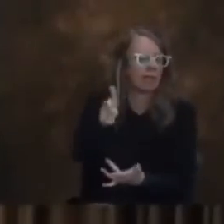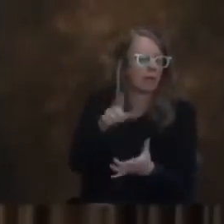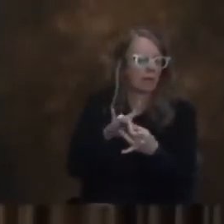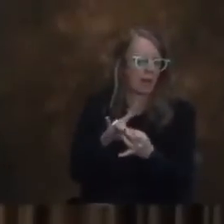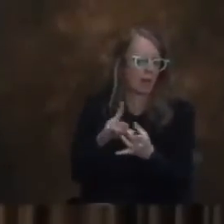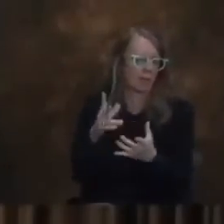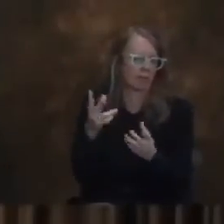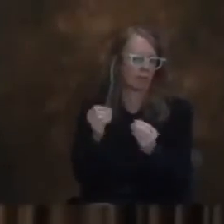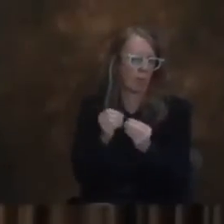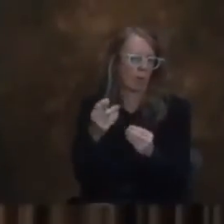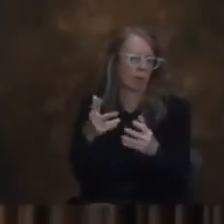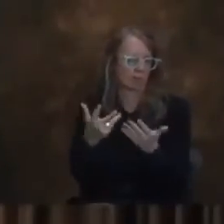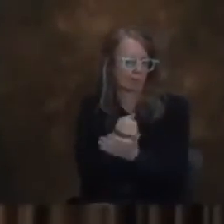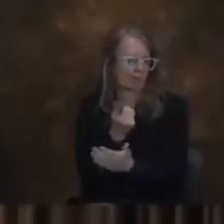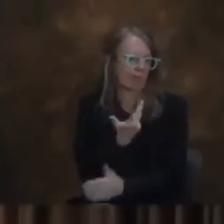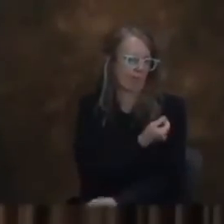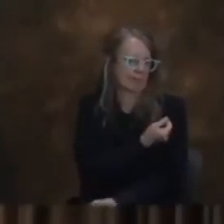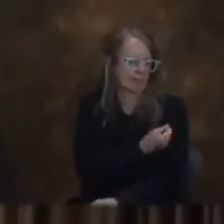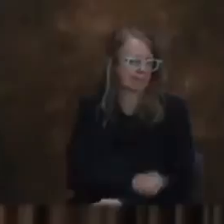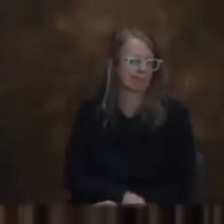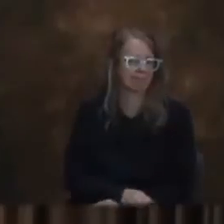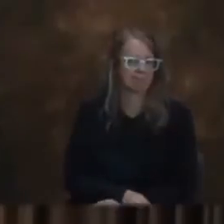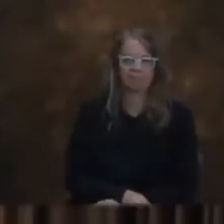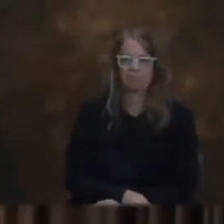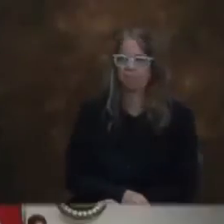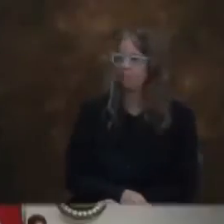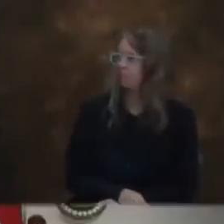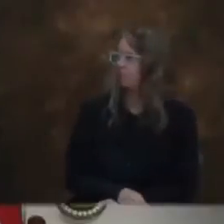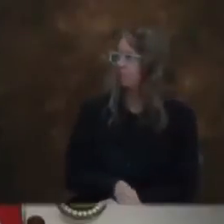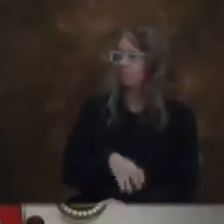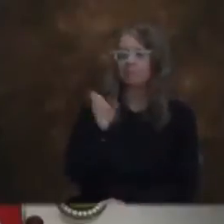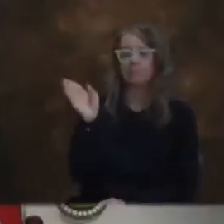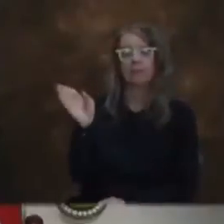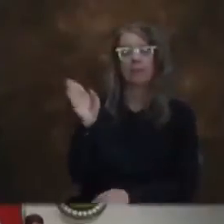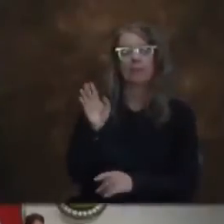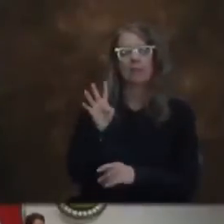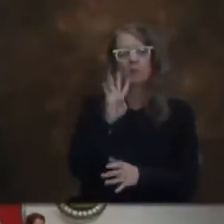sobre las vacunas hablando de las escuelas